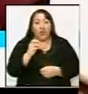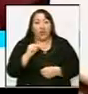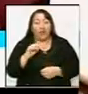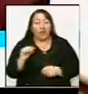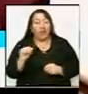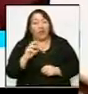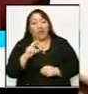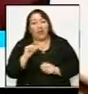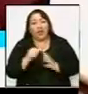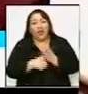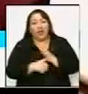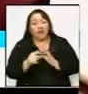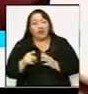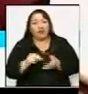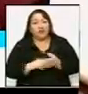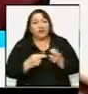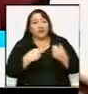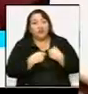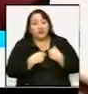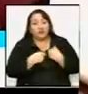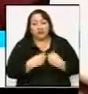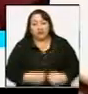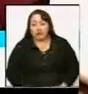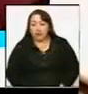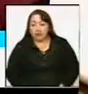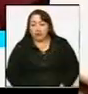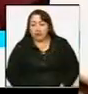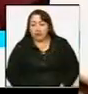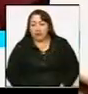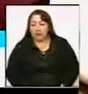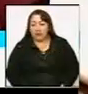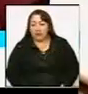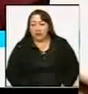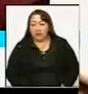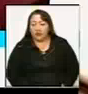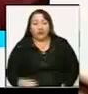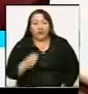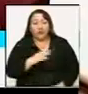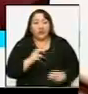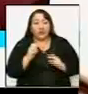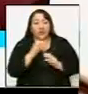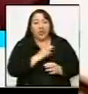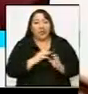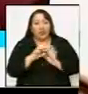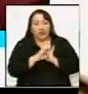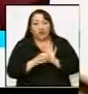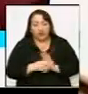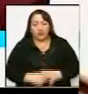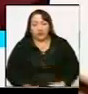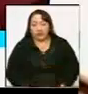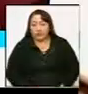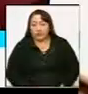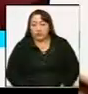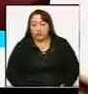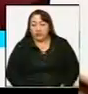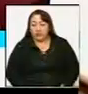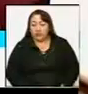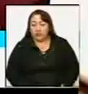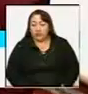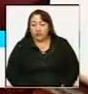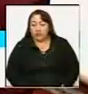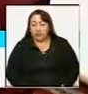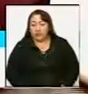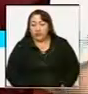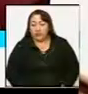la RENIET, porque sus competencias y atribuciones son de carácter constitucional.